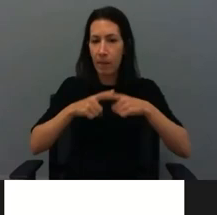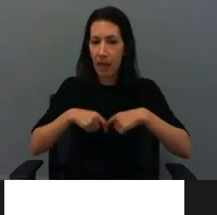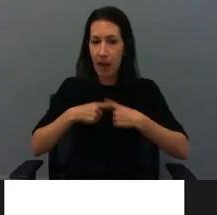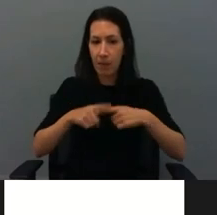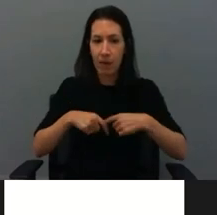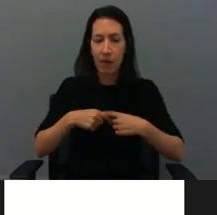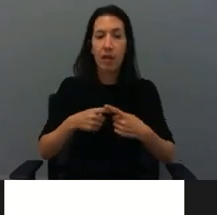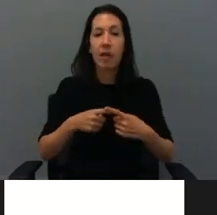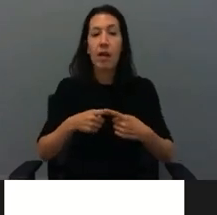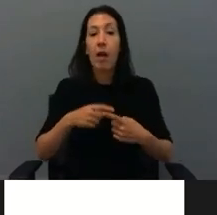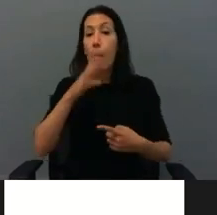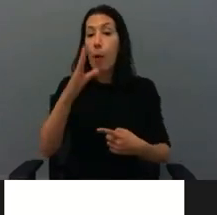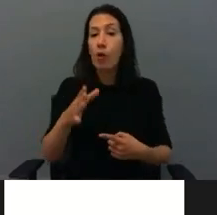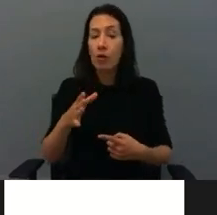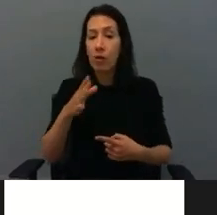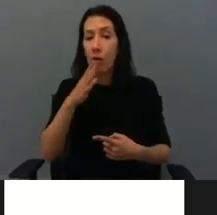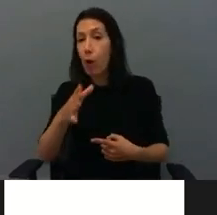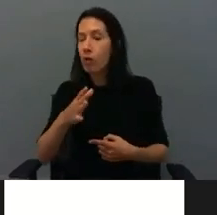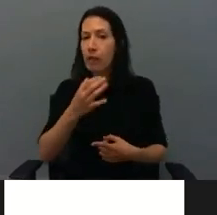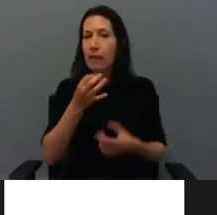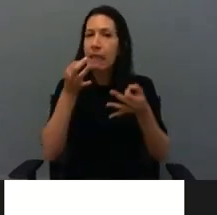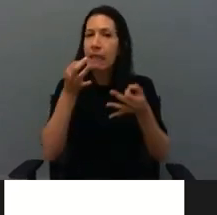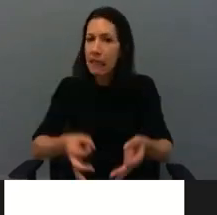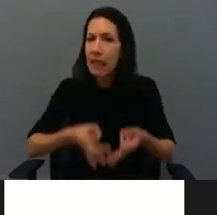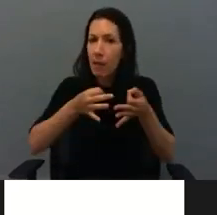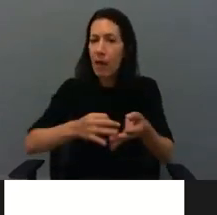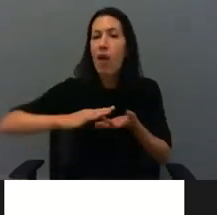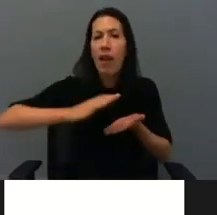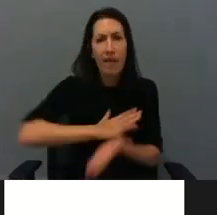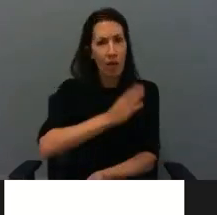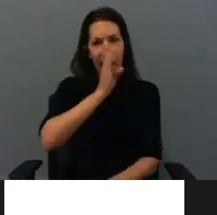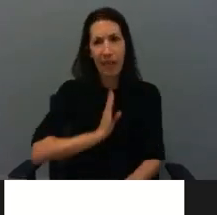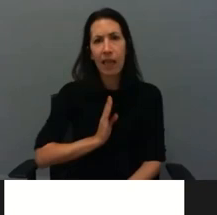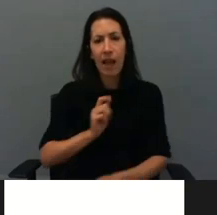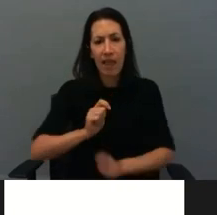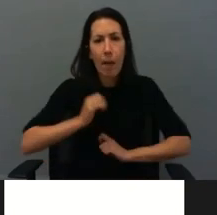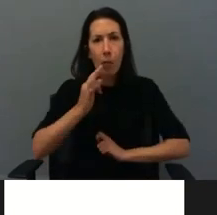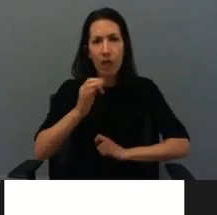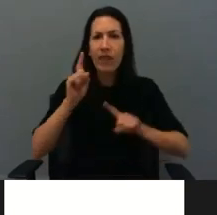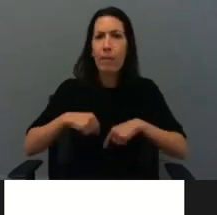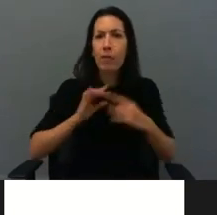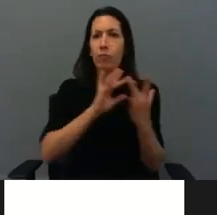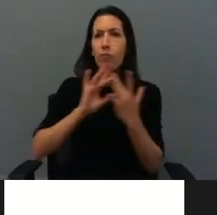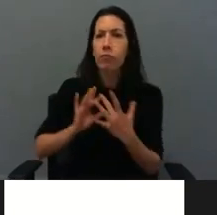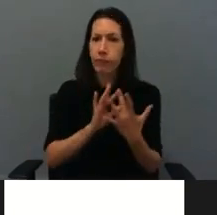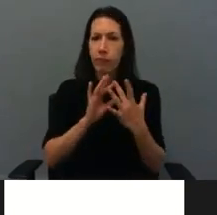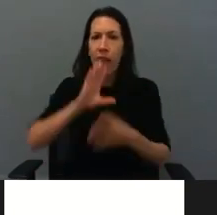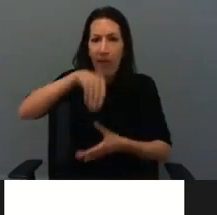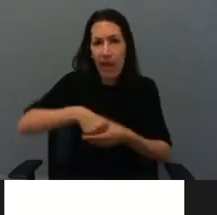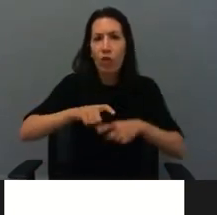directa y muy positiva, y muy importante dentro de lo que es la convivencia familiar.